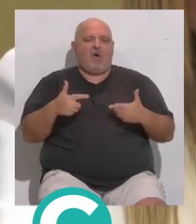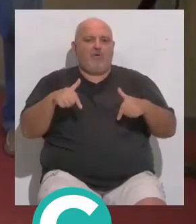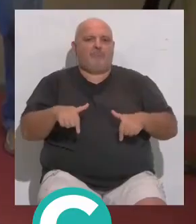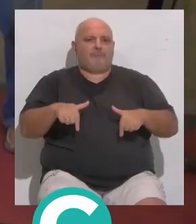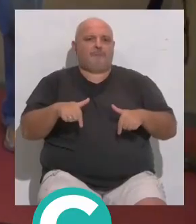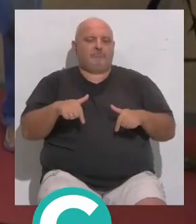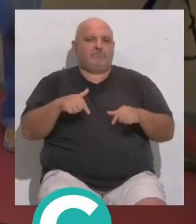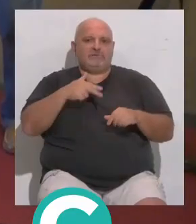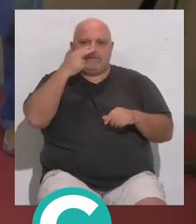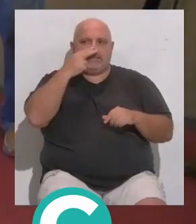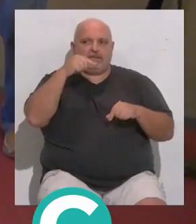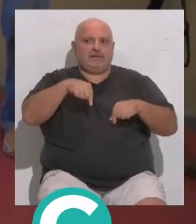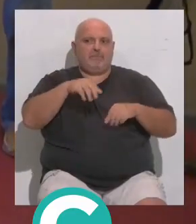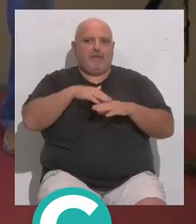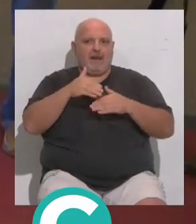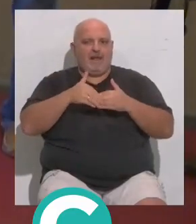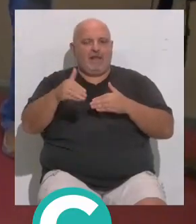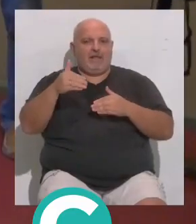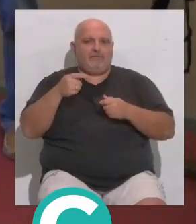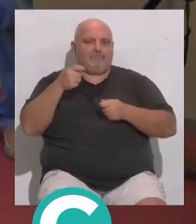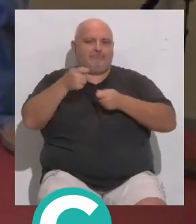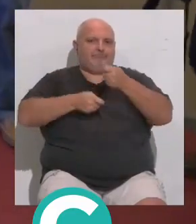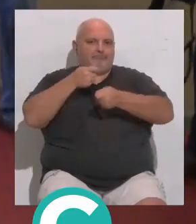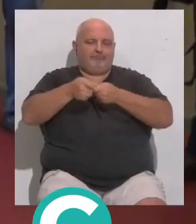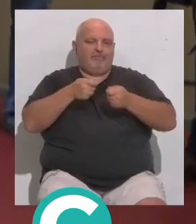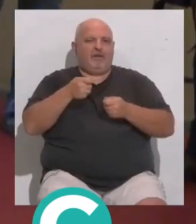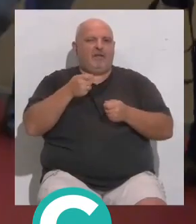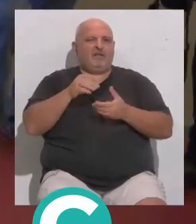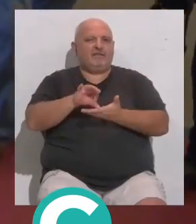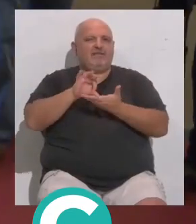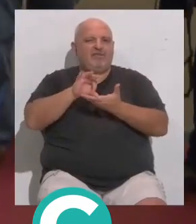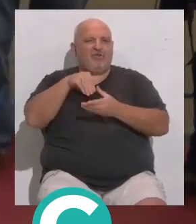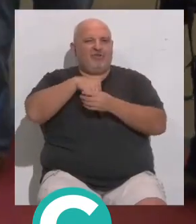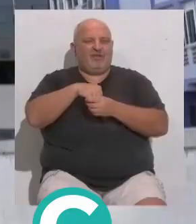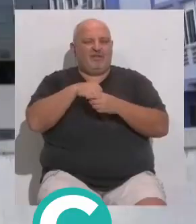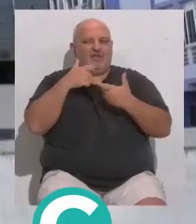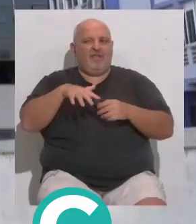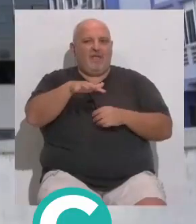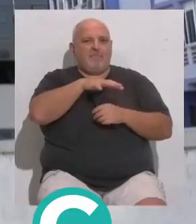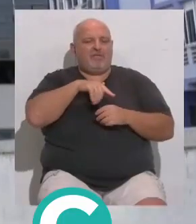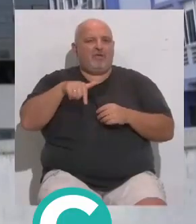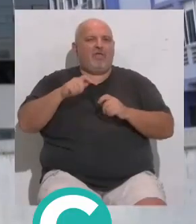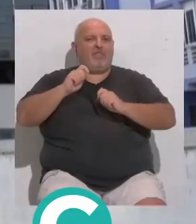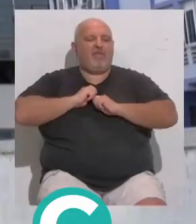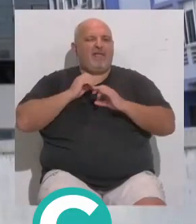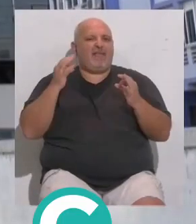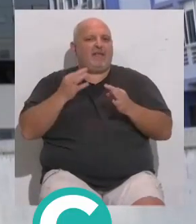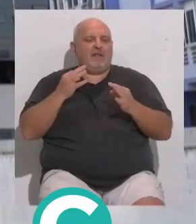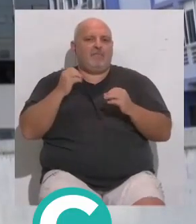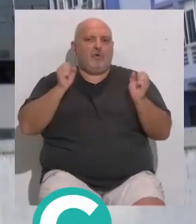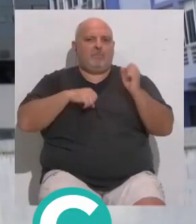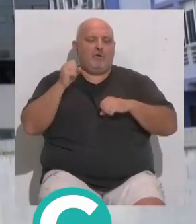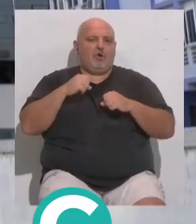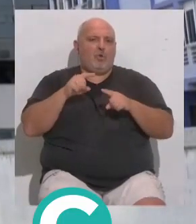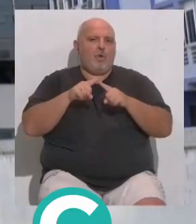ciudad interesante para invertir. No hay duda de que la puesta en servicio de este espacio nos va a ayudar a ser más